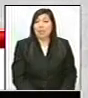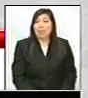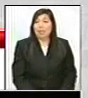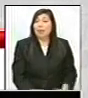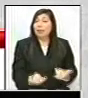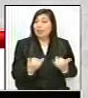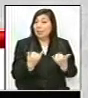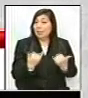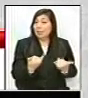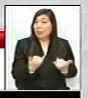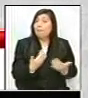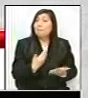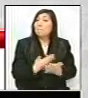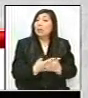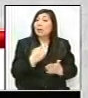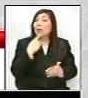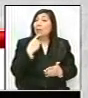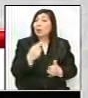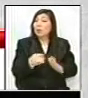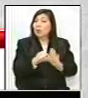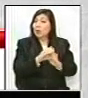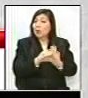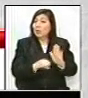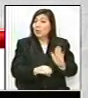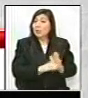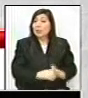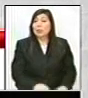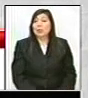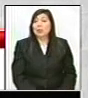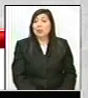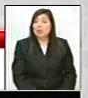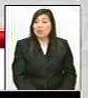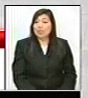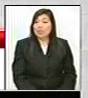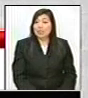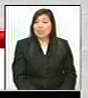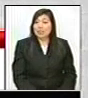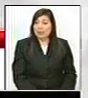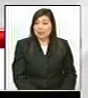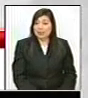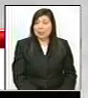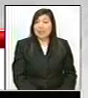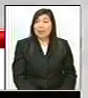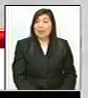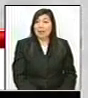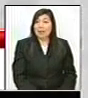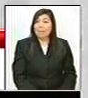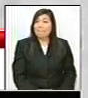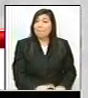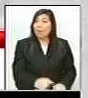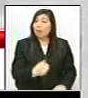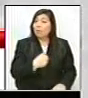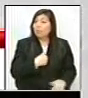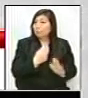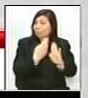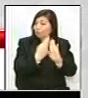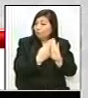de hechos y pruebas de denuncias constitucionales. Señores congresistas,